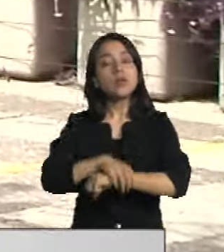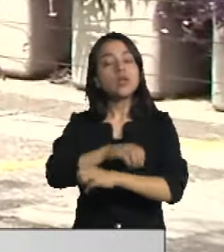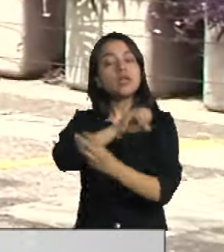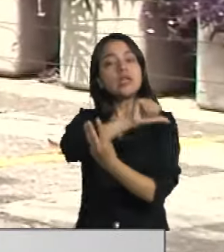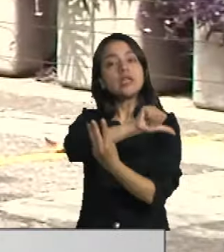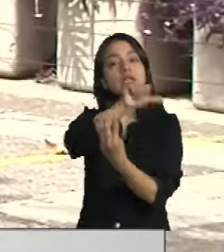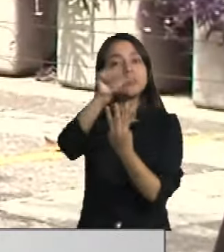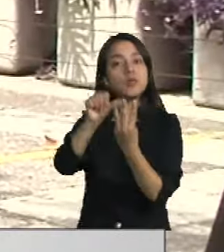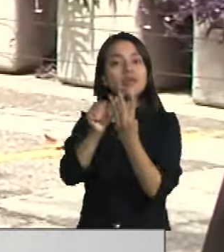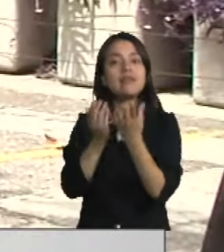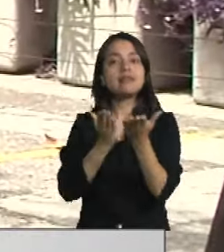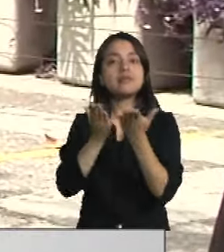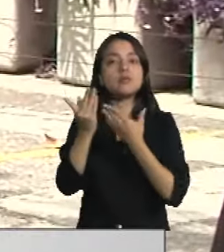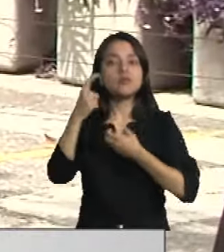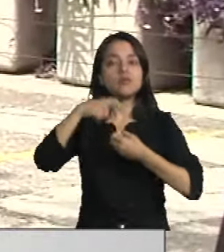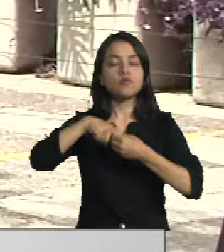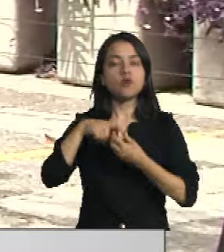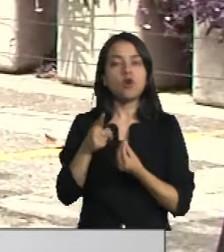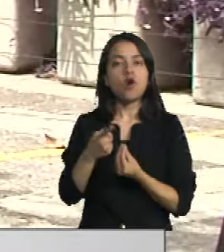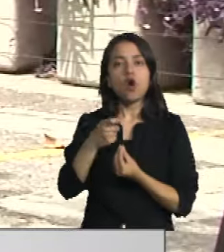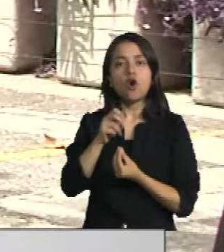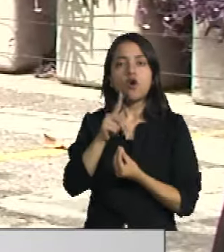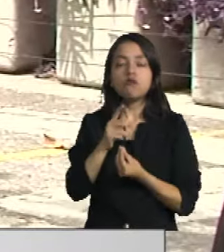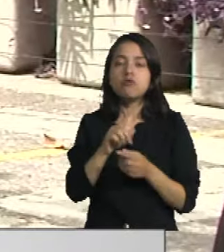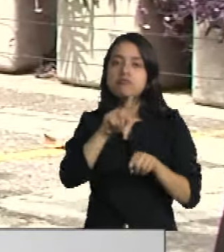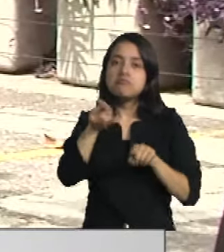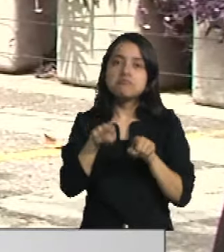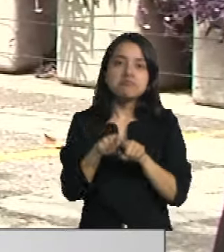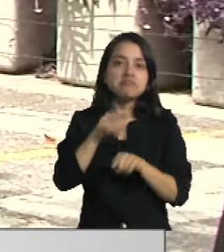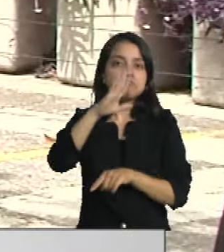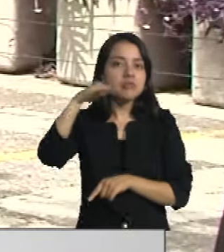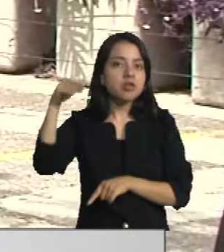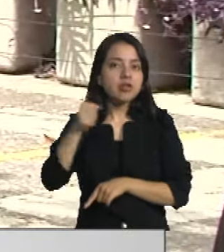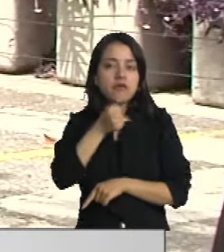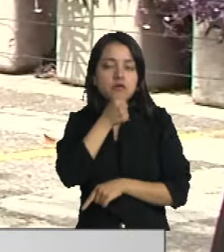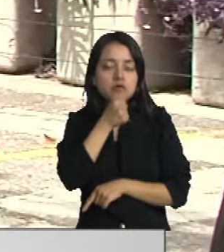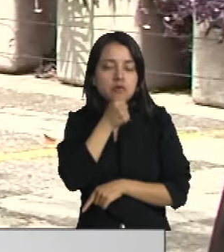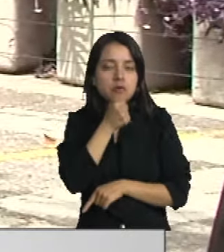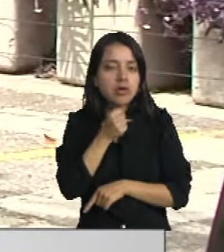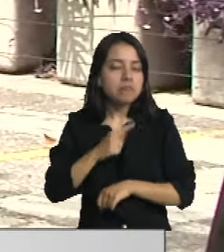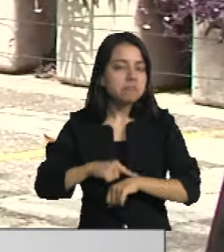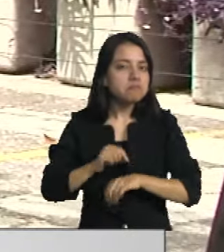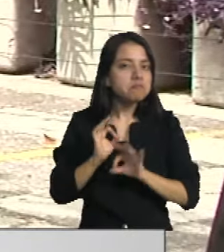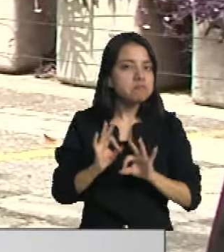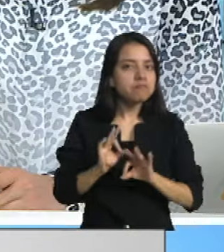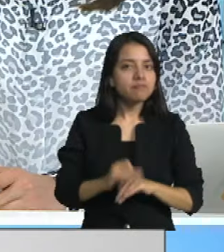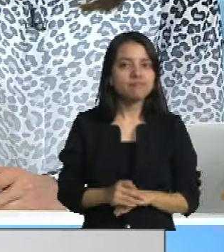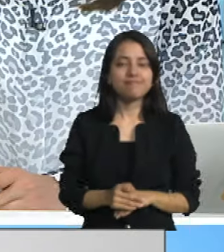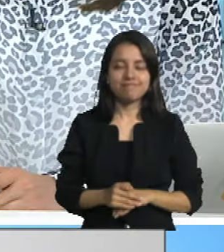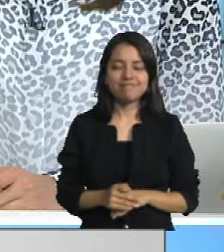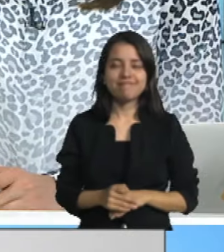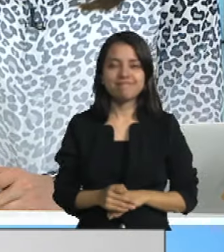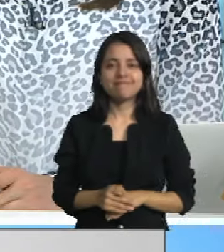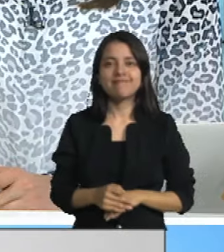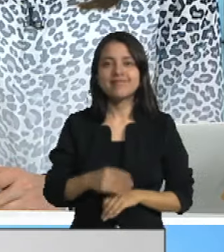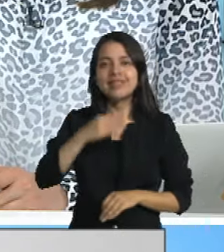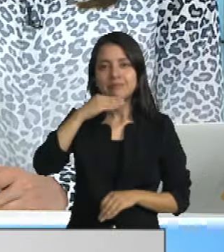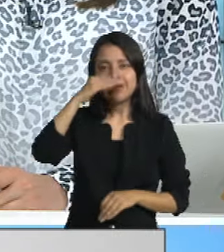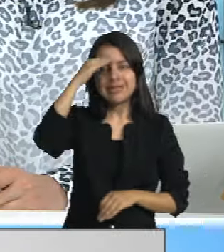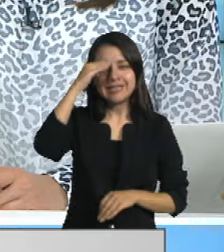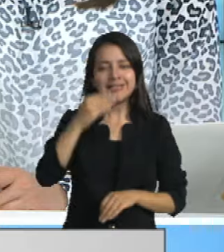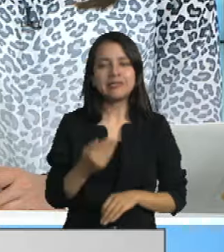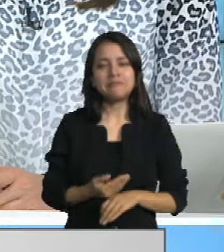3 mujeres al servicio del Clan del Golfo. Por lo pronto, esta es toda la información que entregamos a esta hora de la tarde. Desde Medellín, Hernán